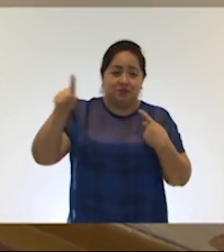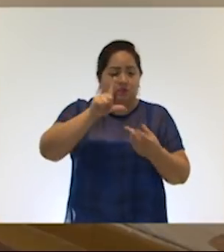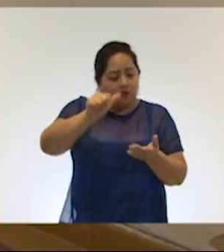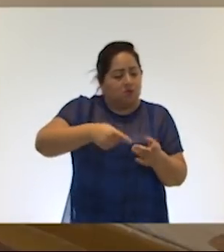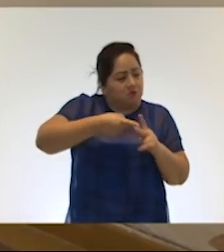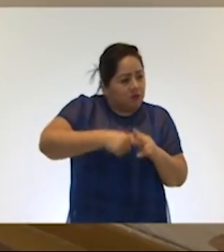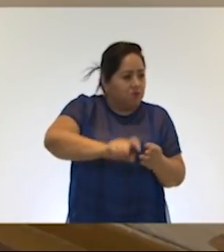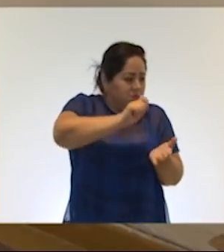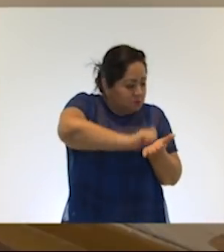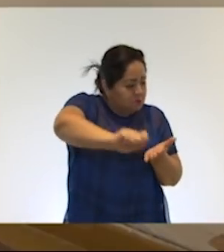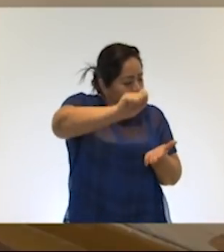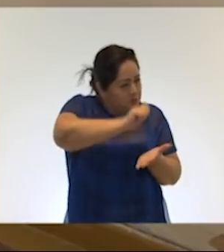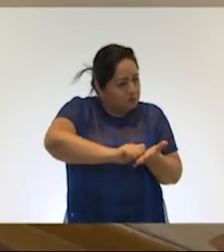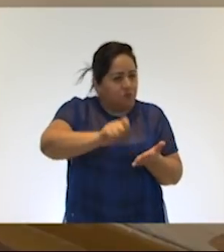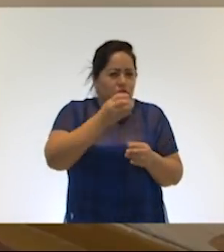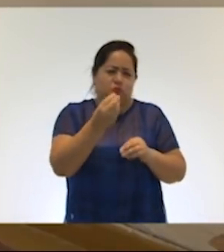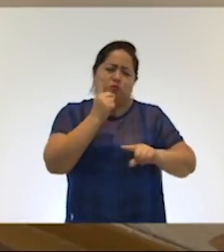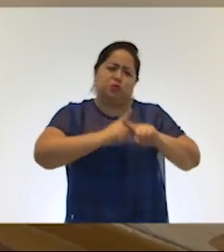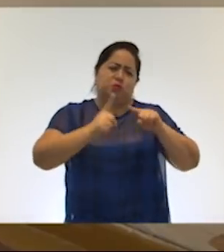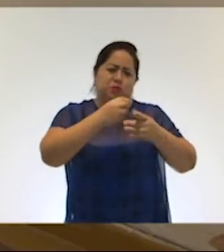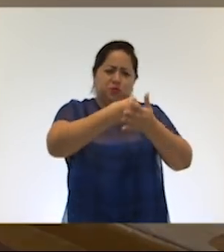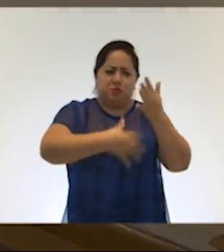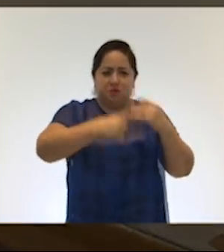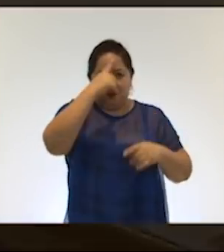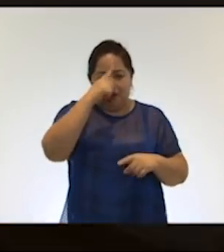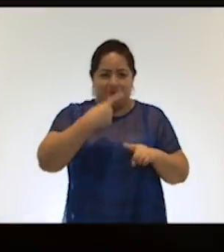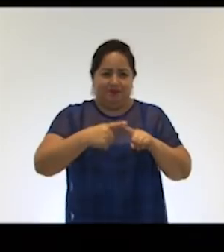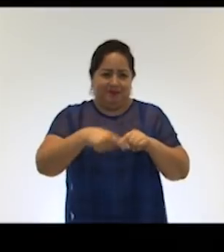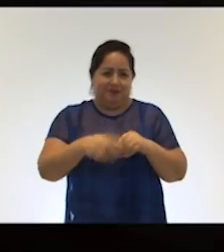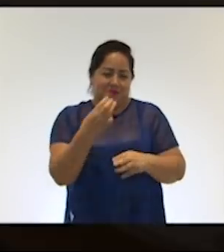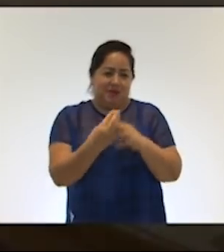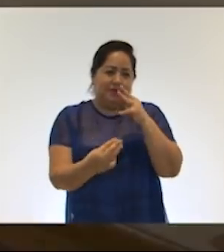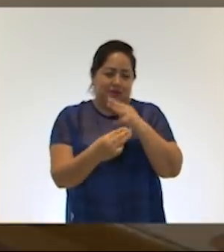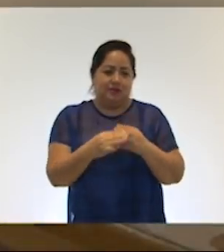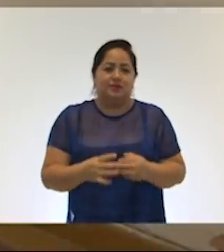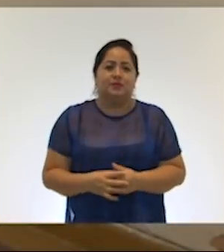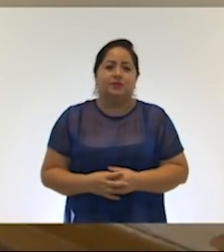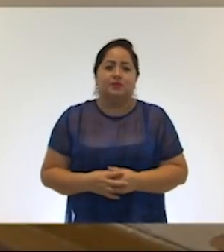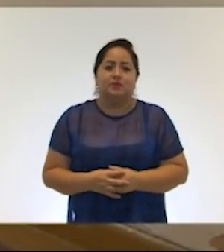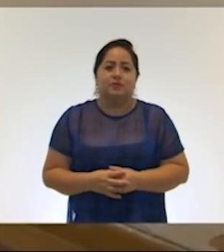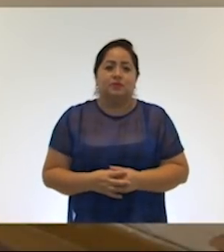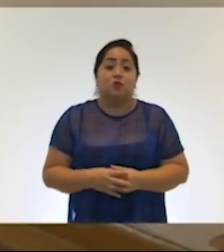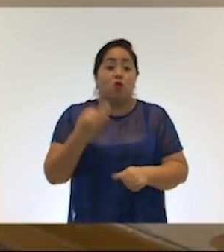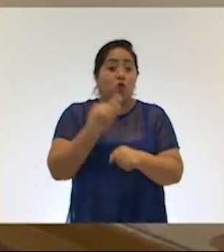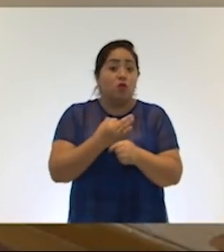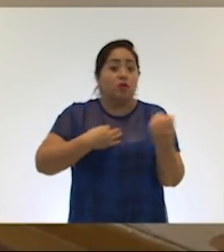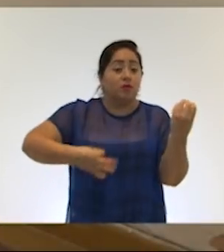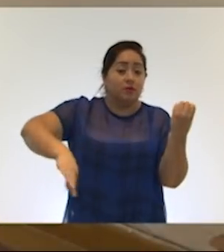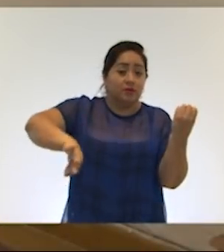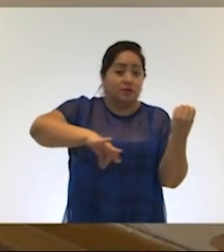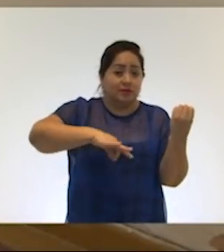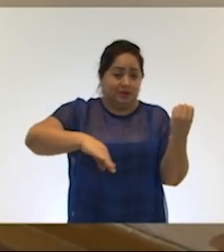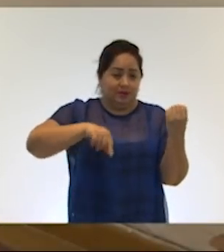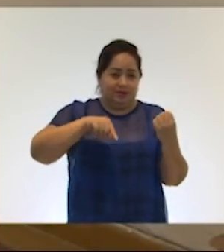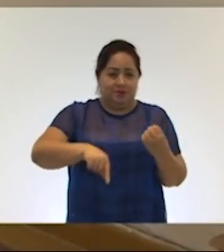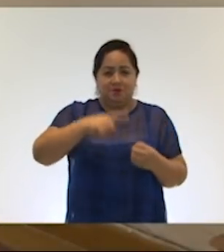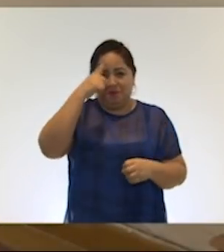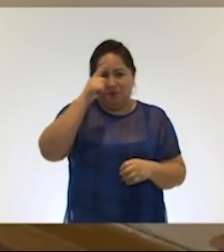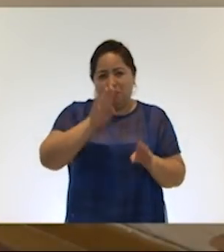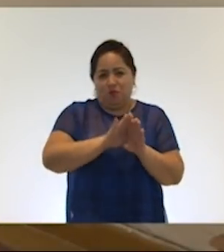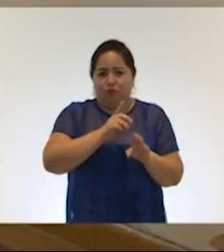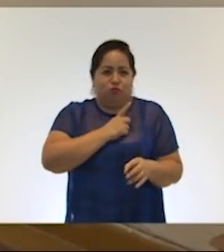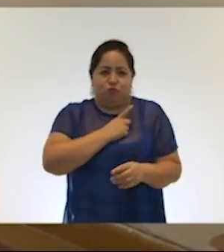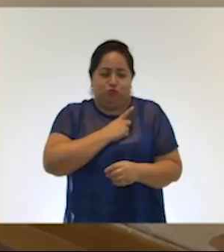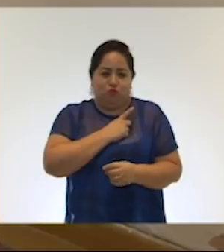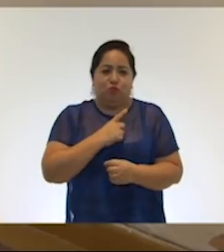escribir pasajes melódicos para el instrumento. Voy a tocar de la suite para contrabajo